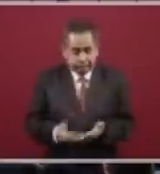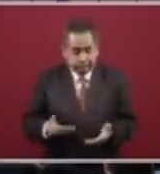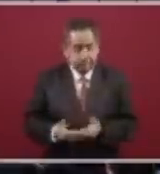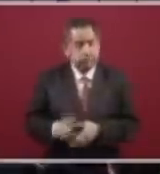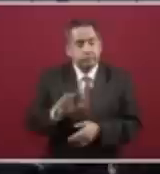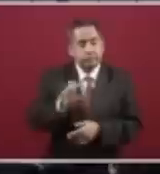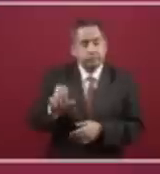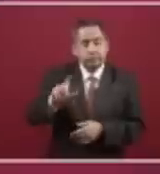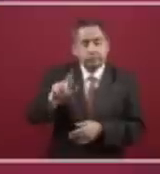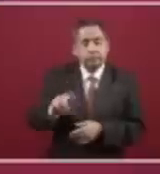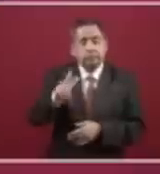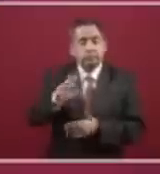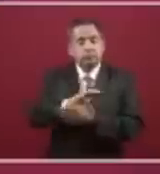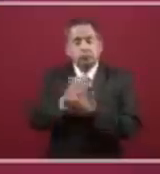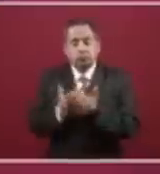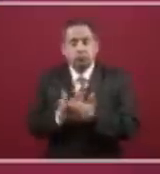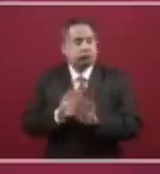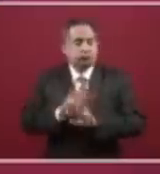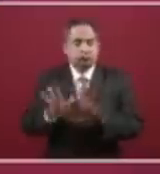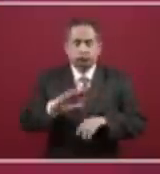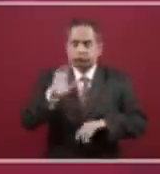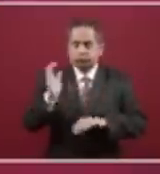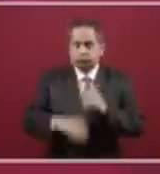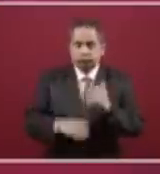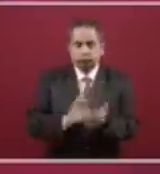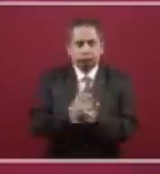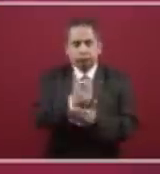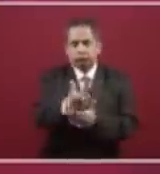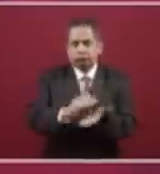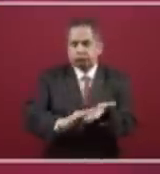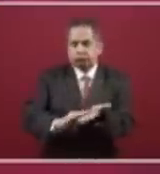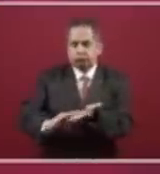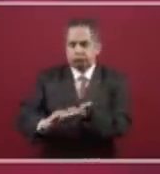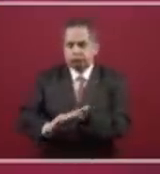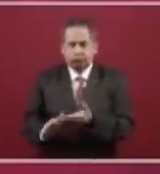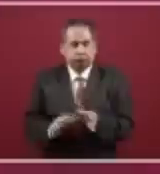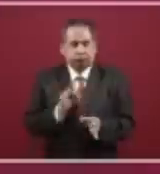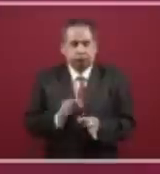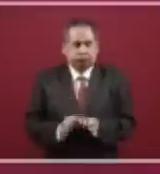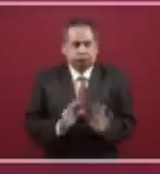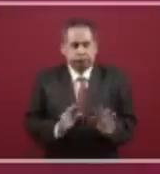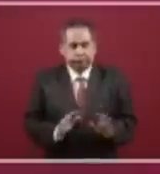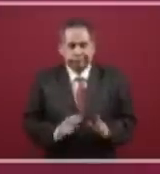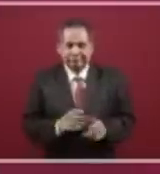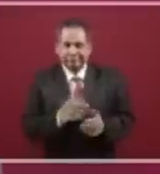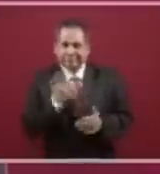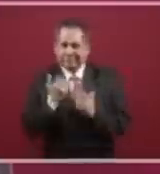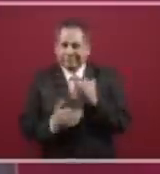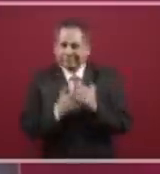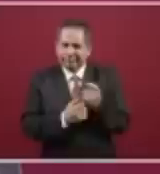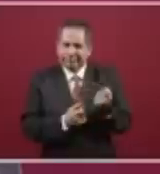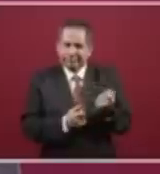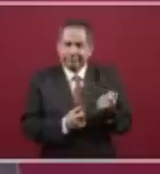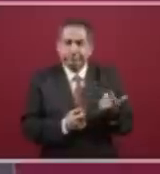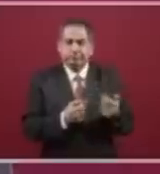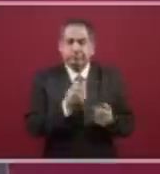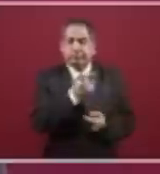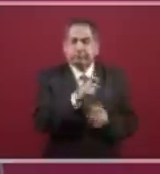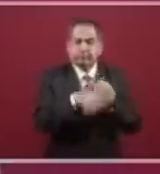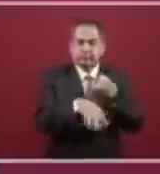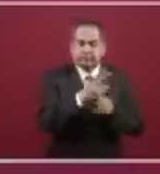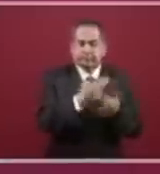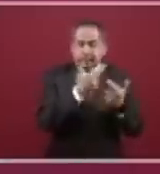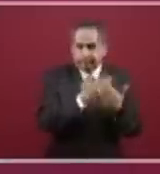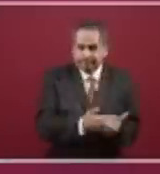578 están ya cerrados y pagados y se concentran los esfuerzos en cerrar los 114